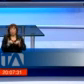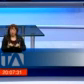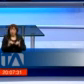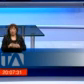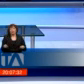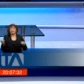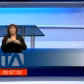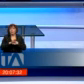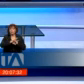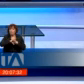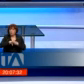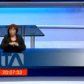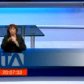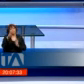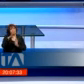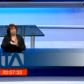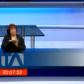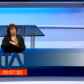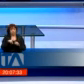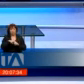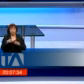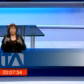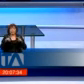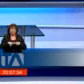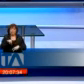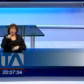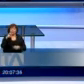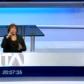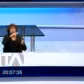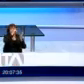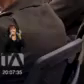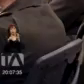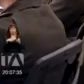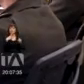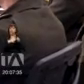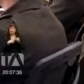necesidad de impulsar a esta ciudad como un destino turístico.